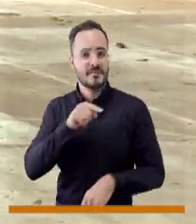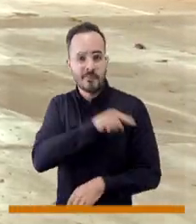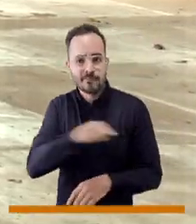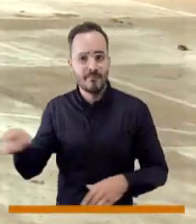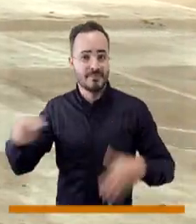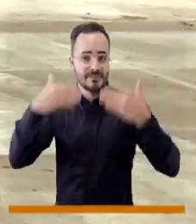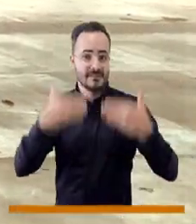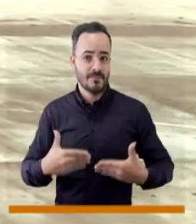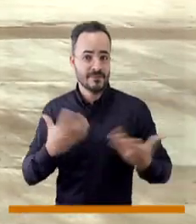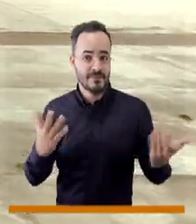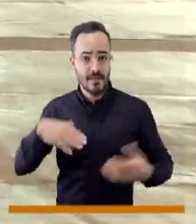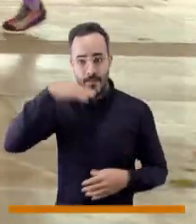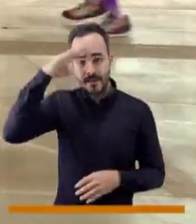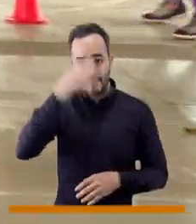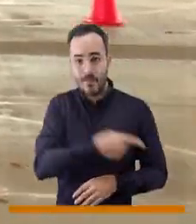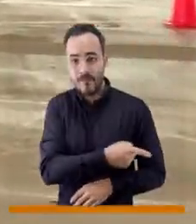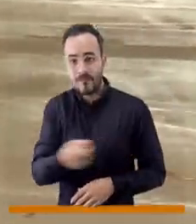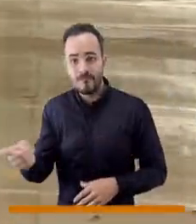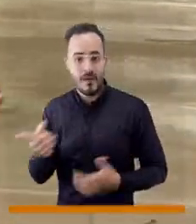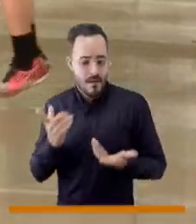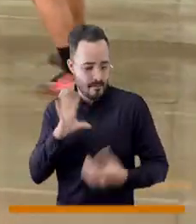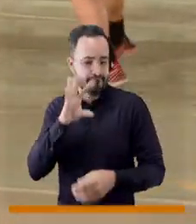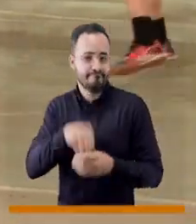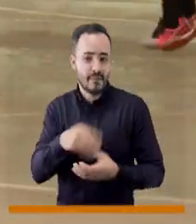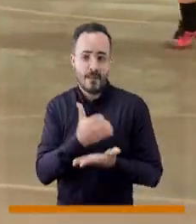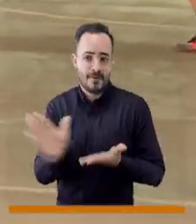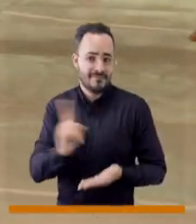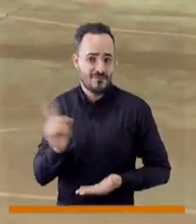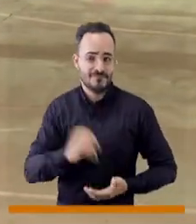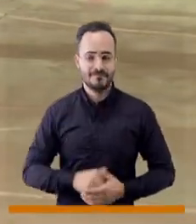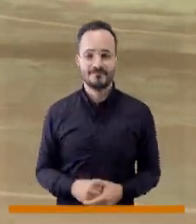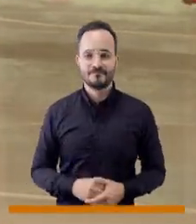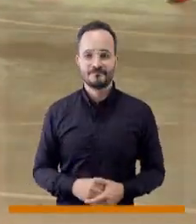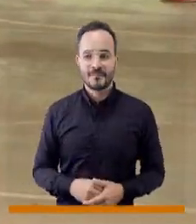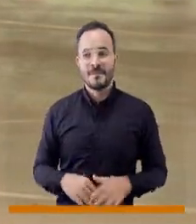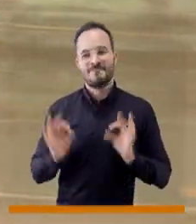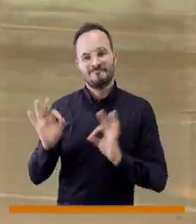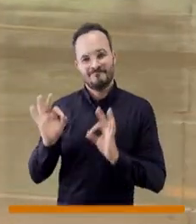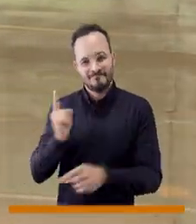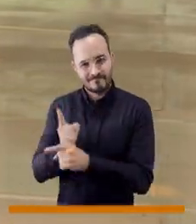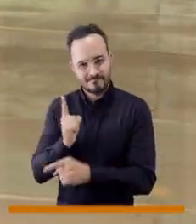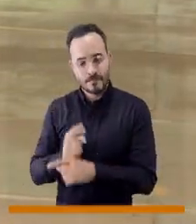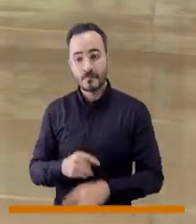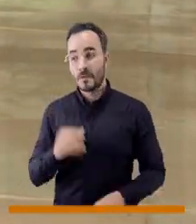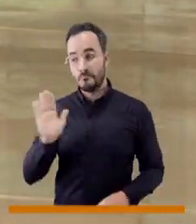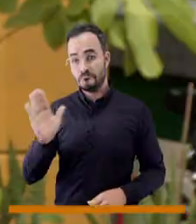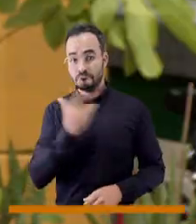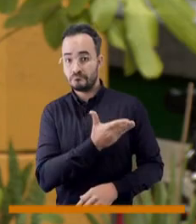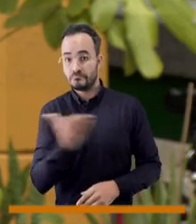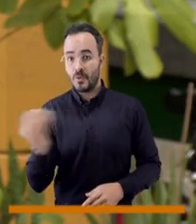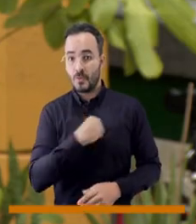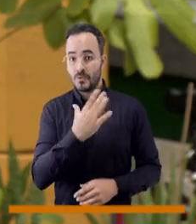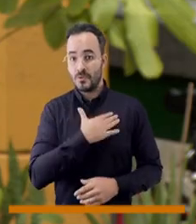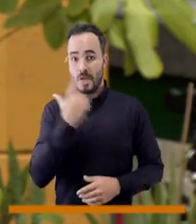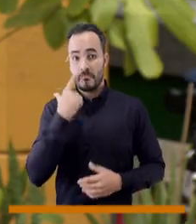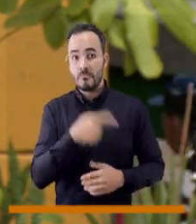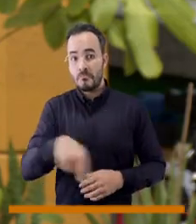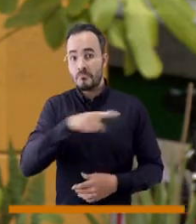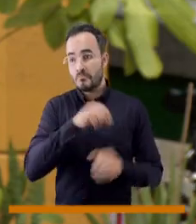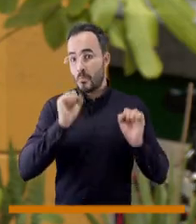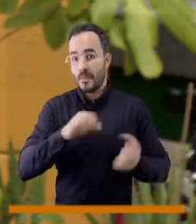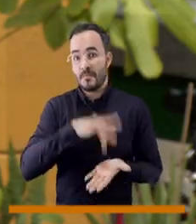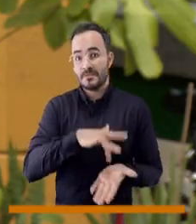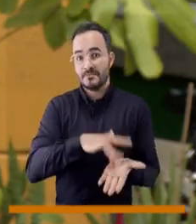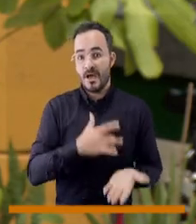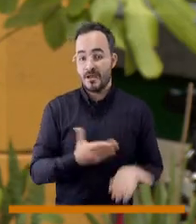la discapacidad en la ciudad de Medellín. Así es, pues bueno, llega el momento de que le demos el turno a los televidentes para conocer la